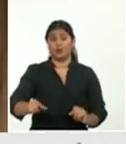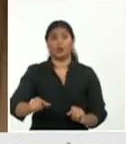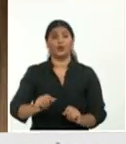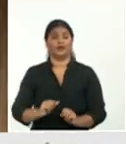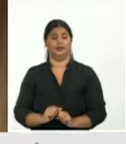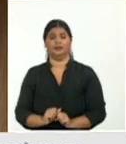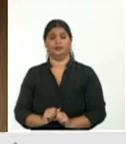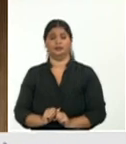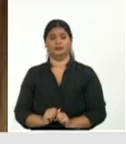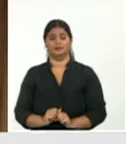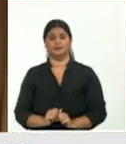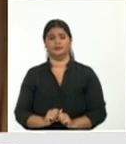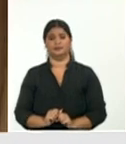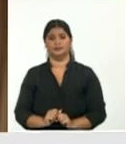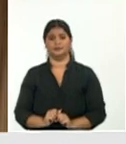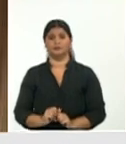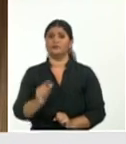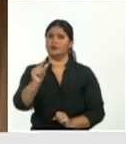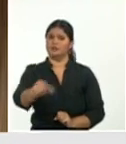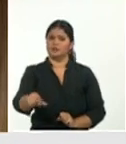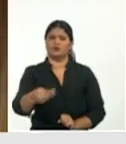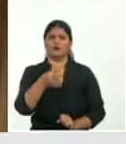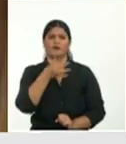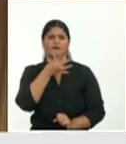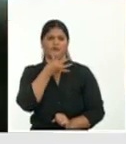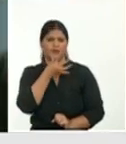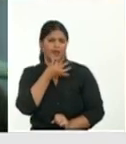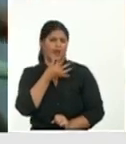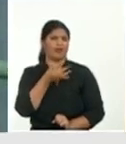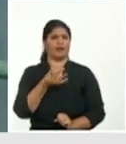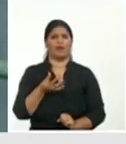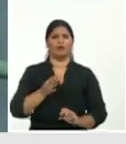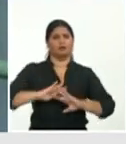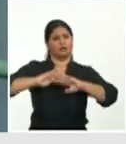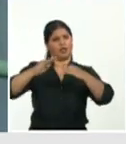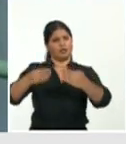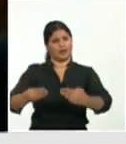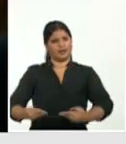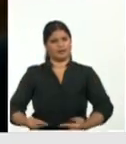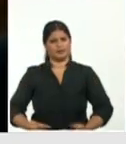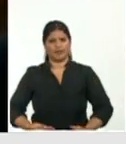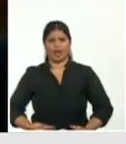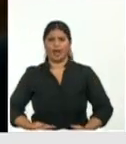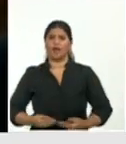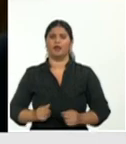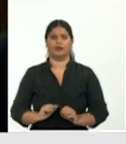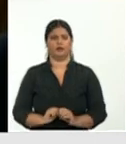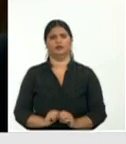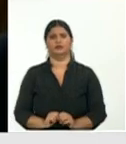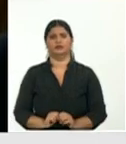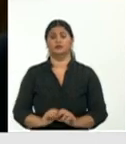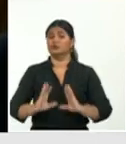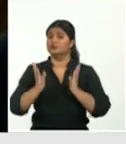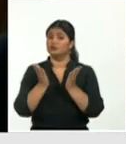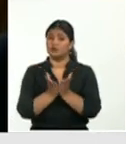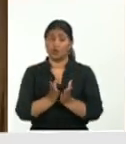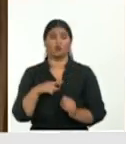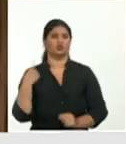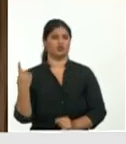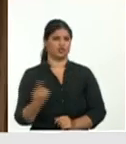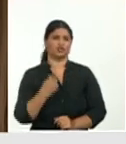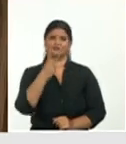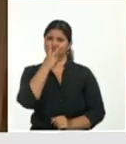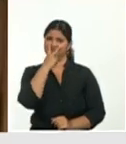pacientes que son tratados por la Misión Milagro, en nuestras salas de rehabilitación. Vamos a continuar implementando este